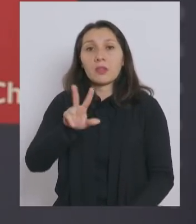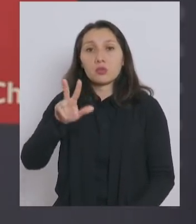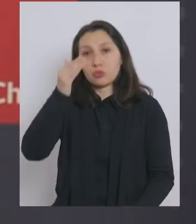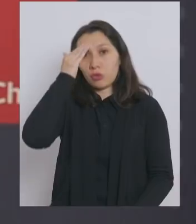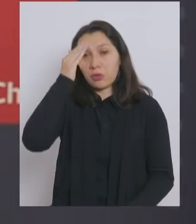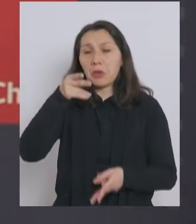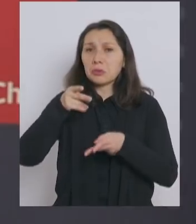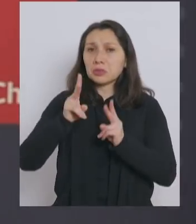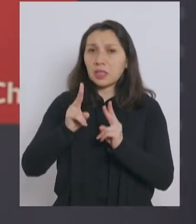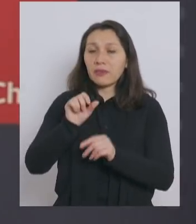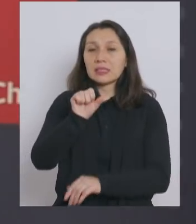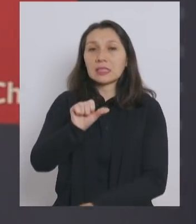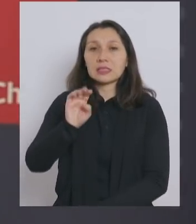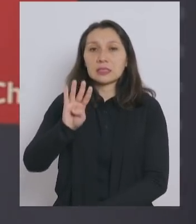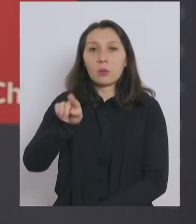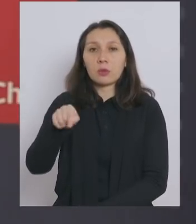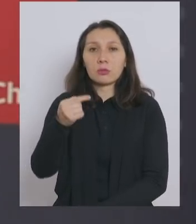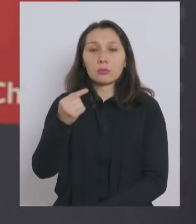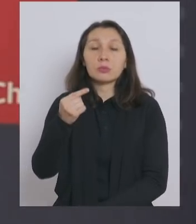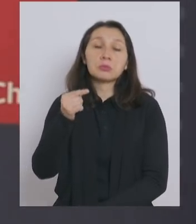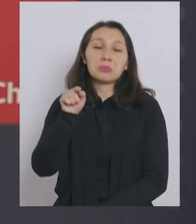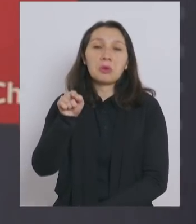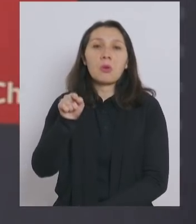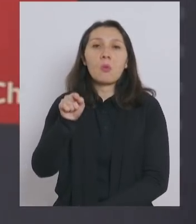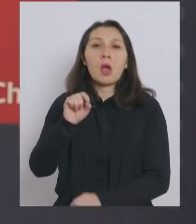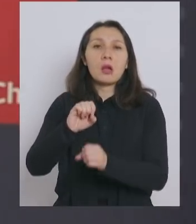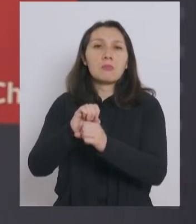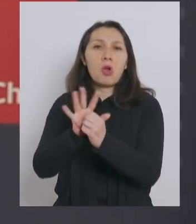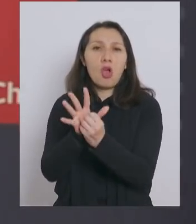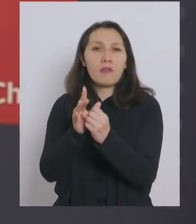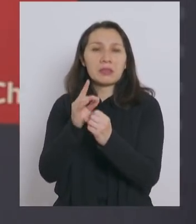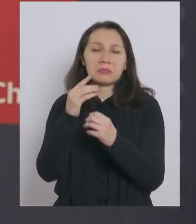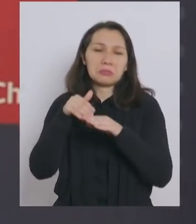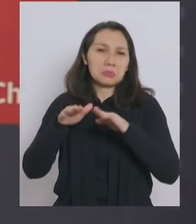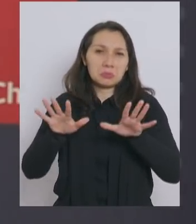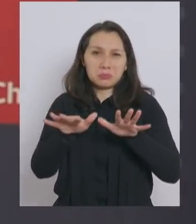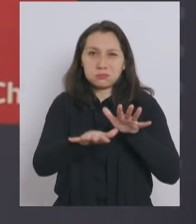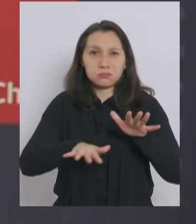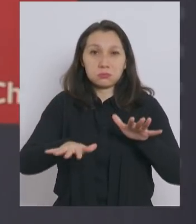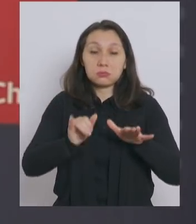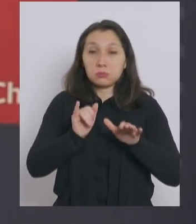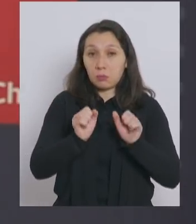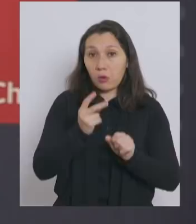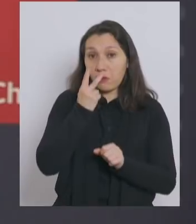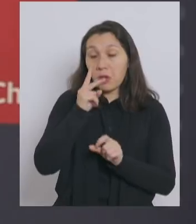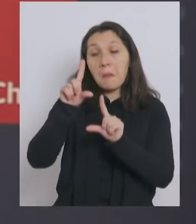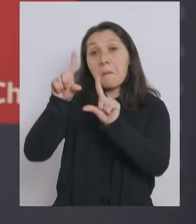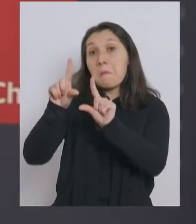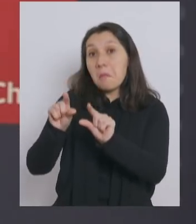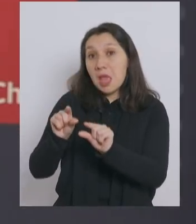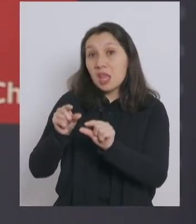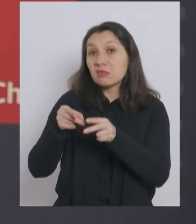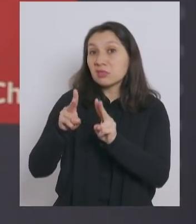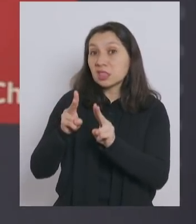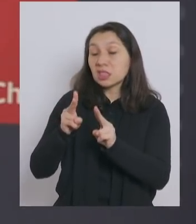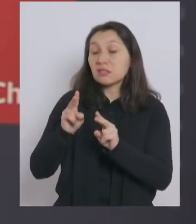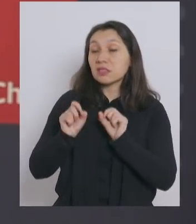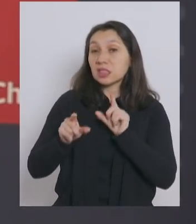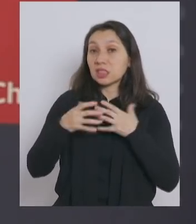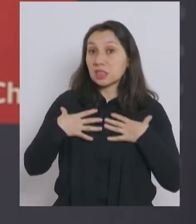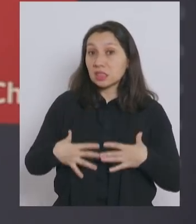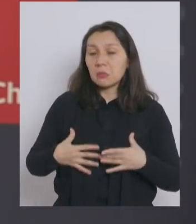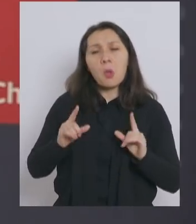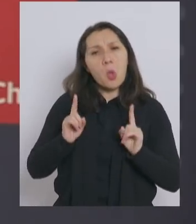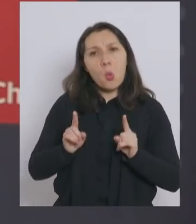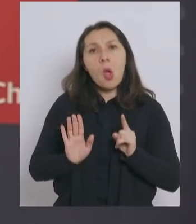y una eficacia del 64% para COVID en general. Entonces, podemos ver que sí, aunque disminuyó un poco la eficacia de la vacuna, se